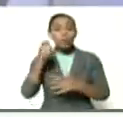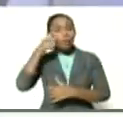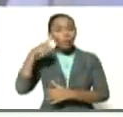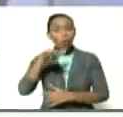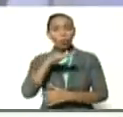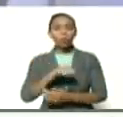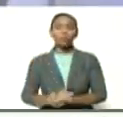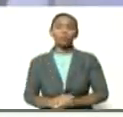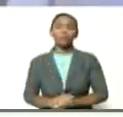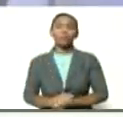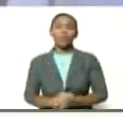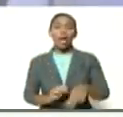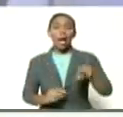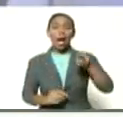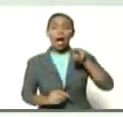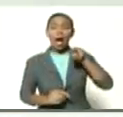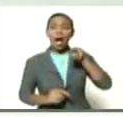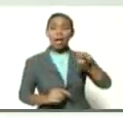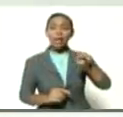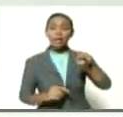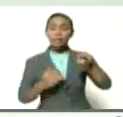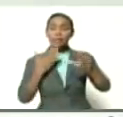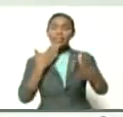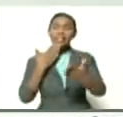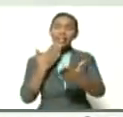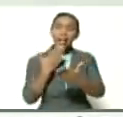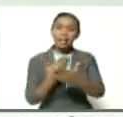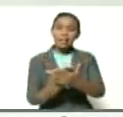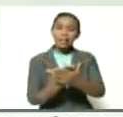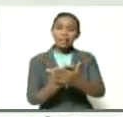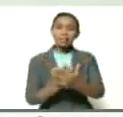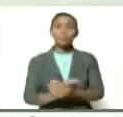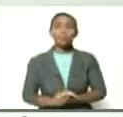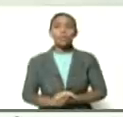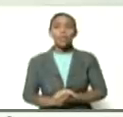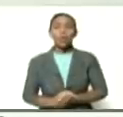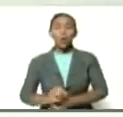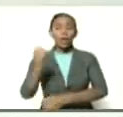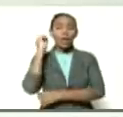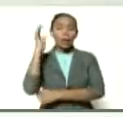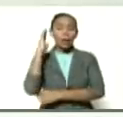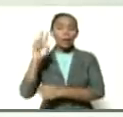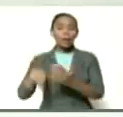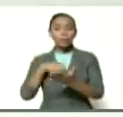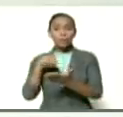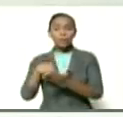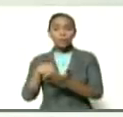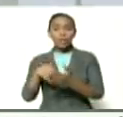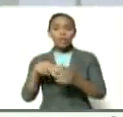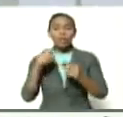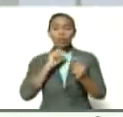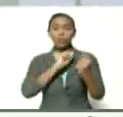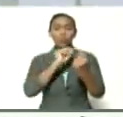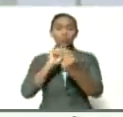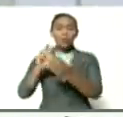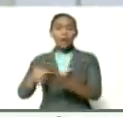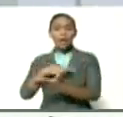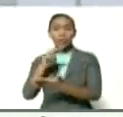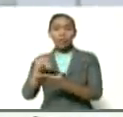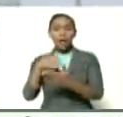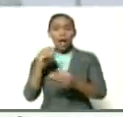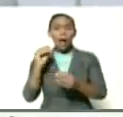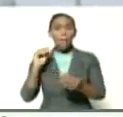pueblo. Y allí agradecemos lo que el Parlamento venezolano, a través del diálogo nacional,